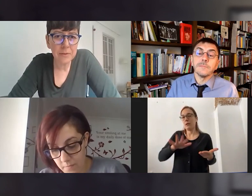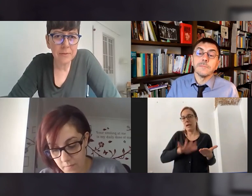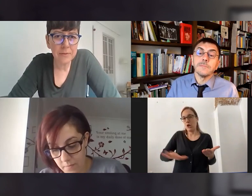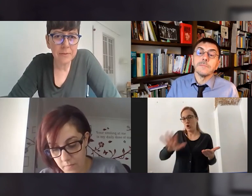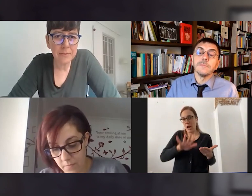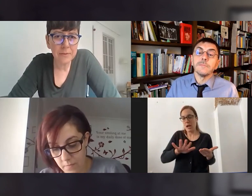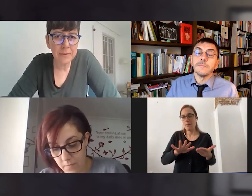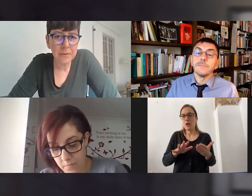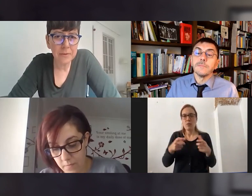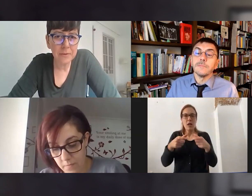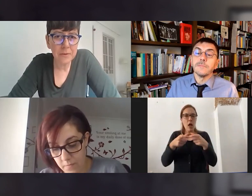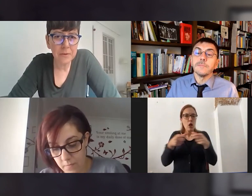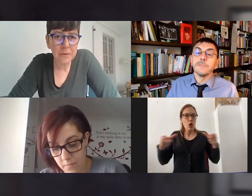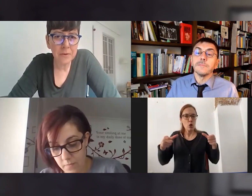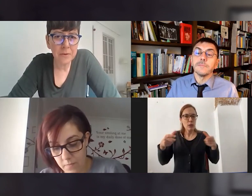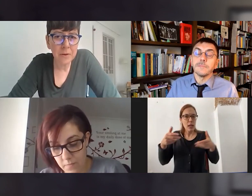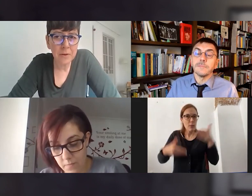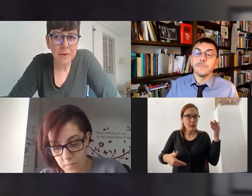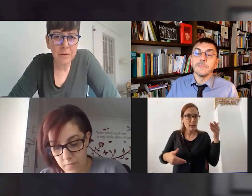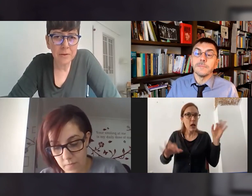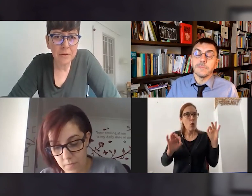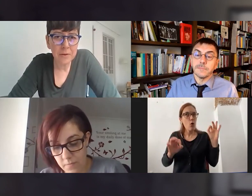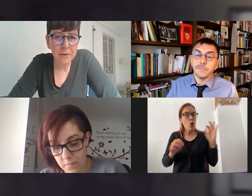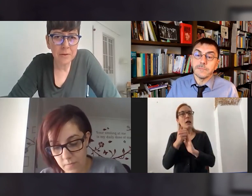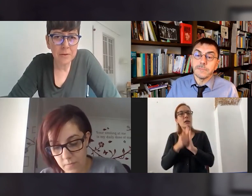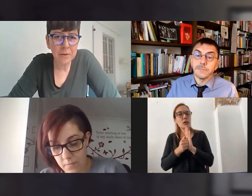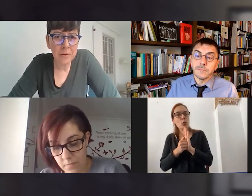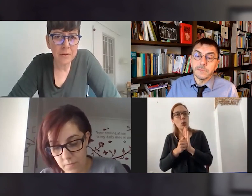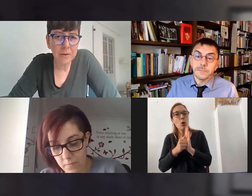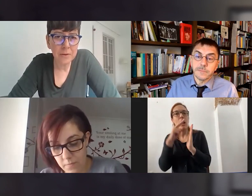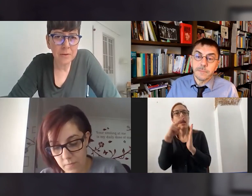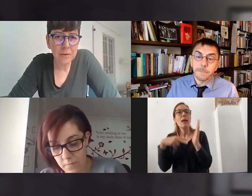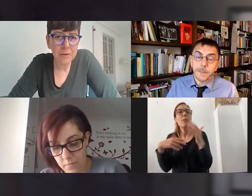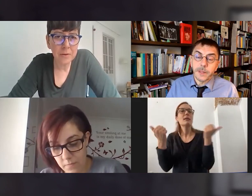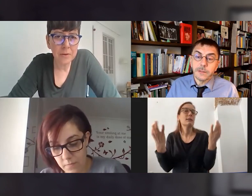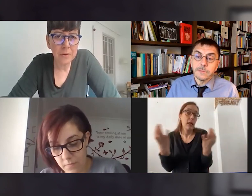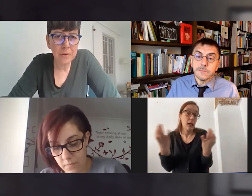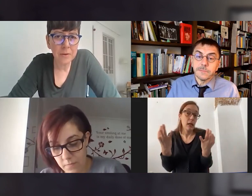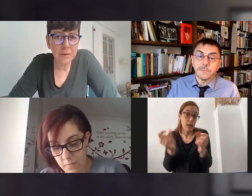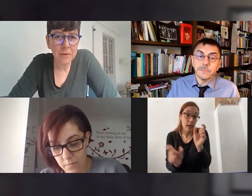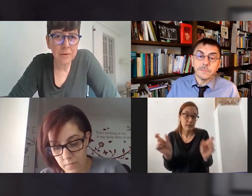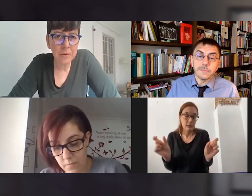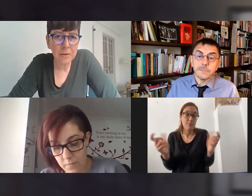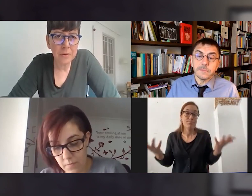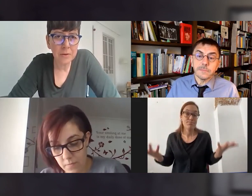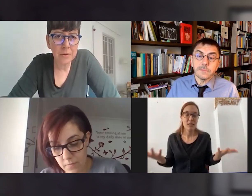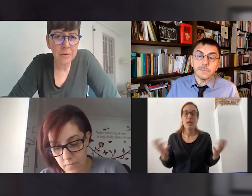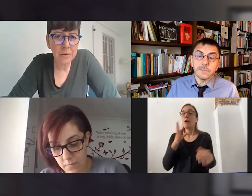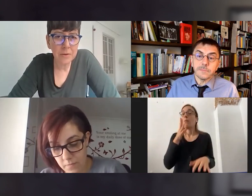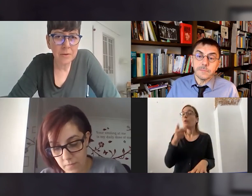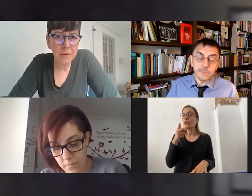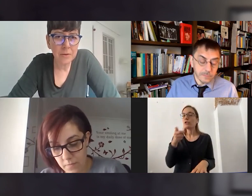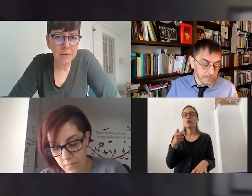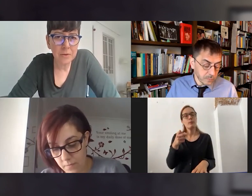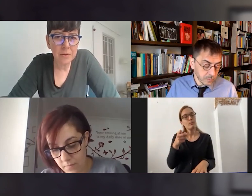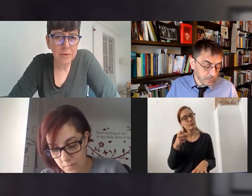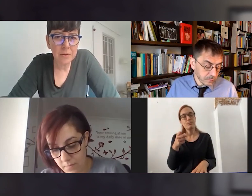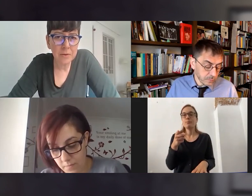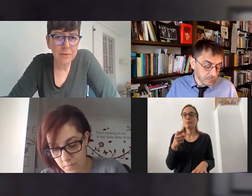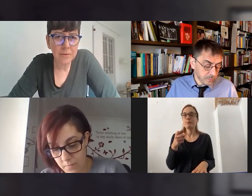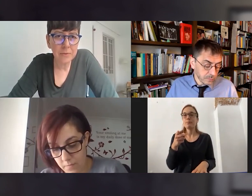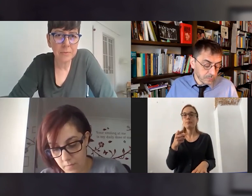nota de prensa para colocar un tema o un artículo? ¿Qué se lee más, en términos generales? Por eso yo creo que tenemos que ir más allá